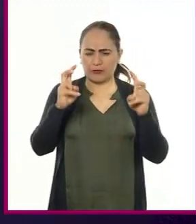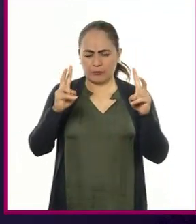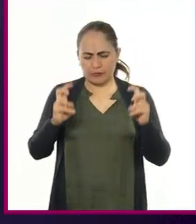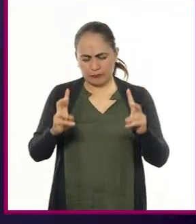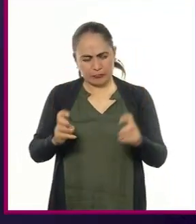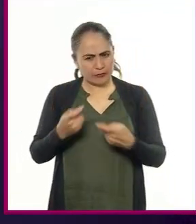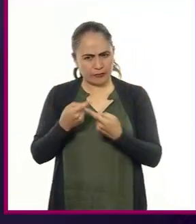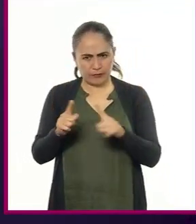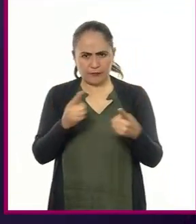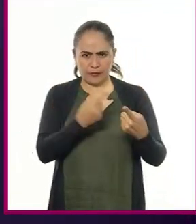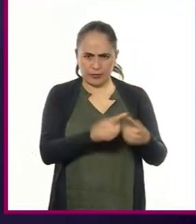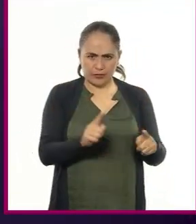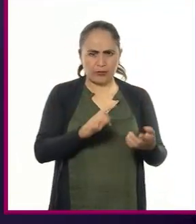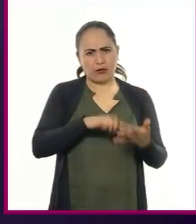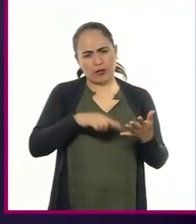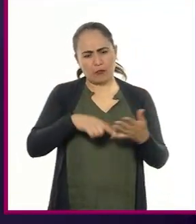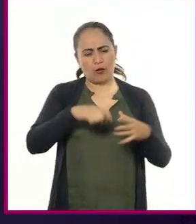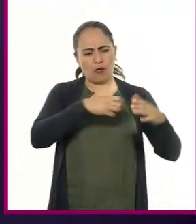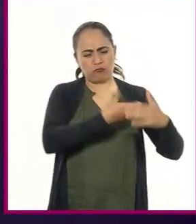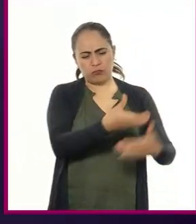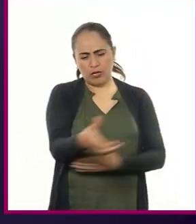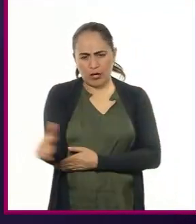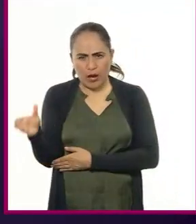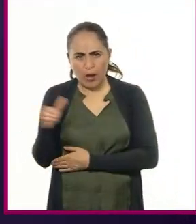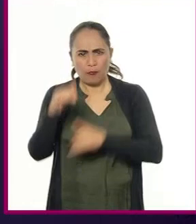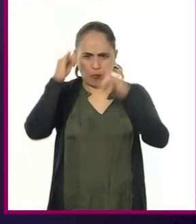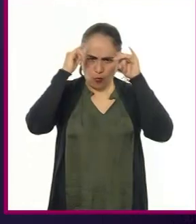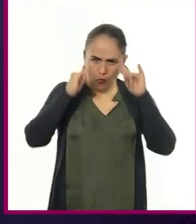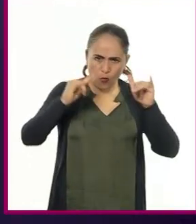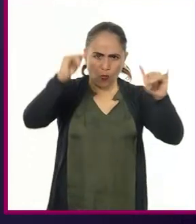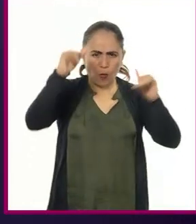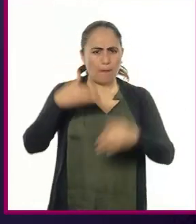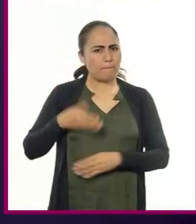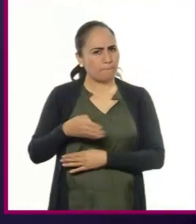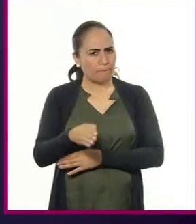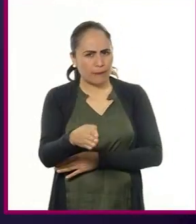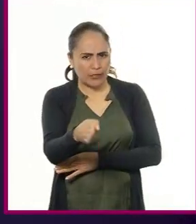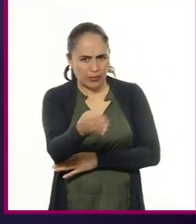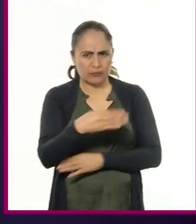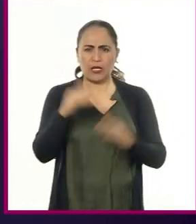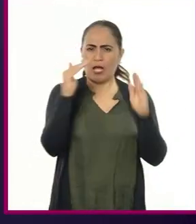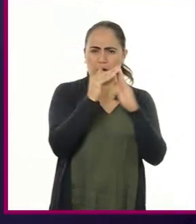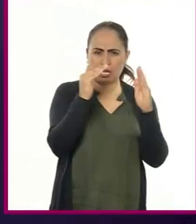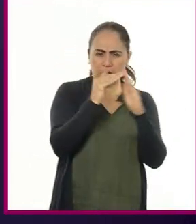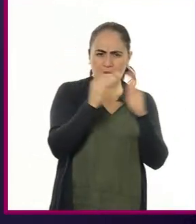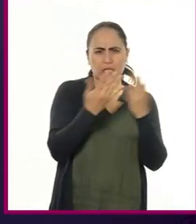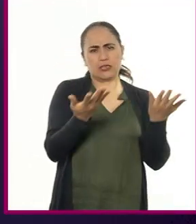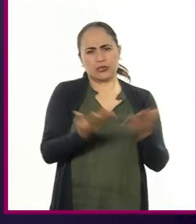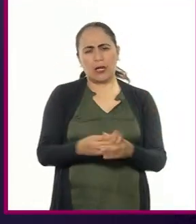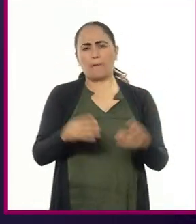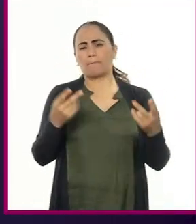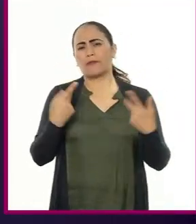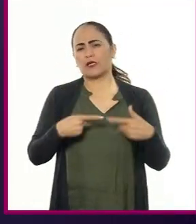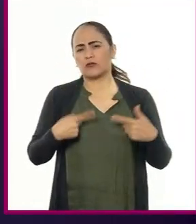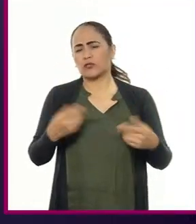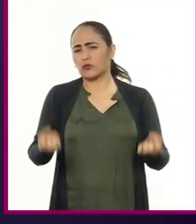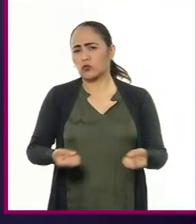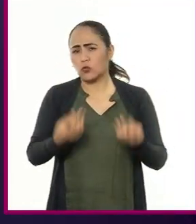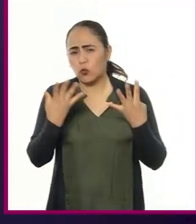Por ejemplo, agricultura y ganadería, pesca, hogar y vivienda,